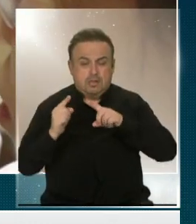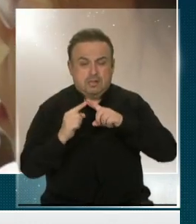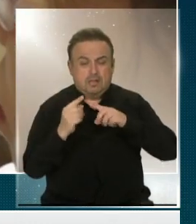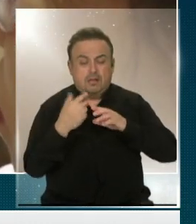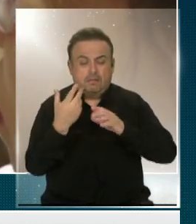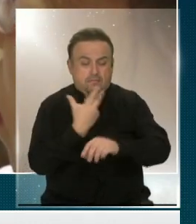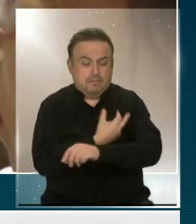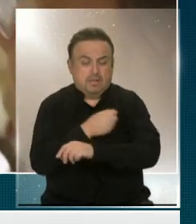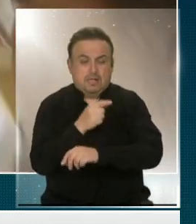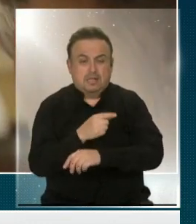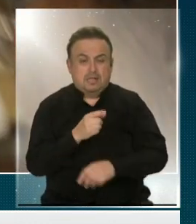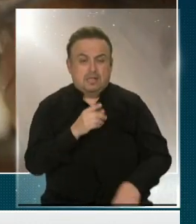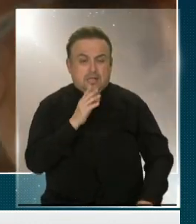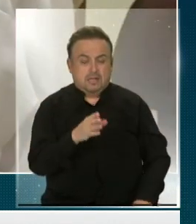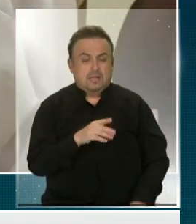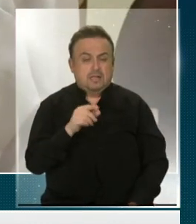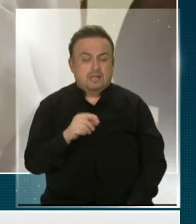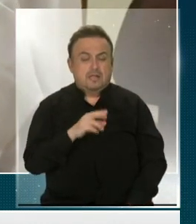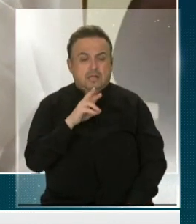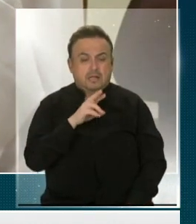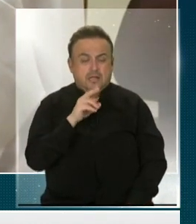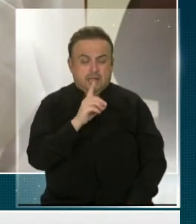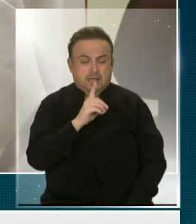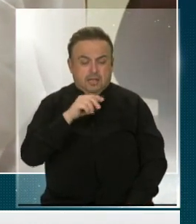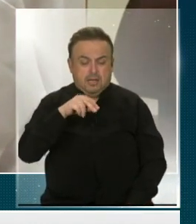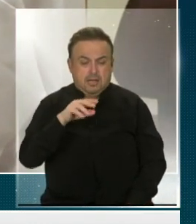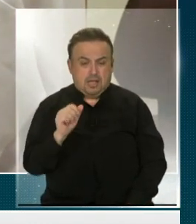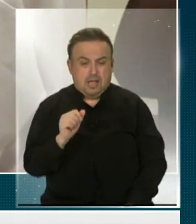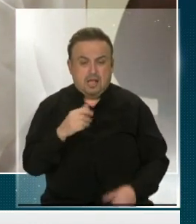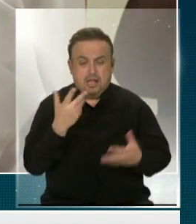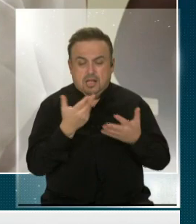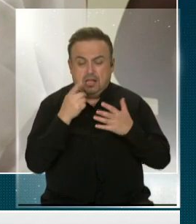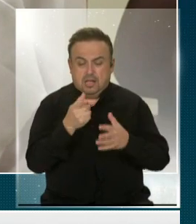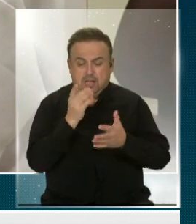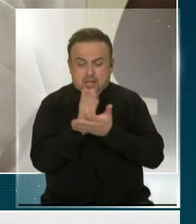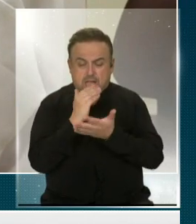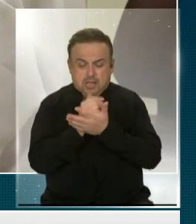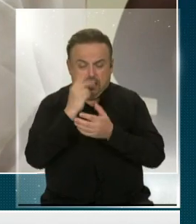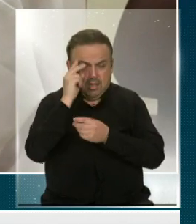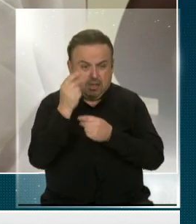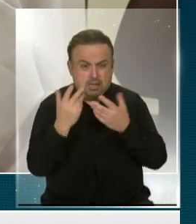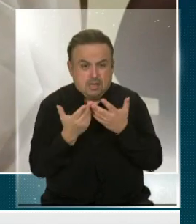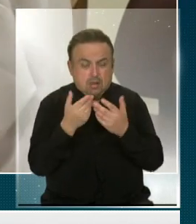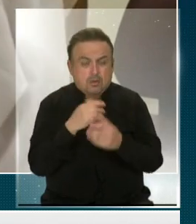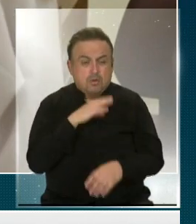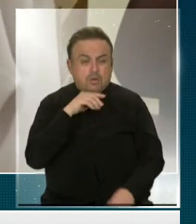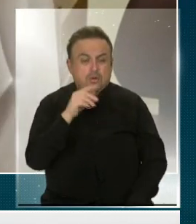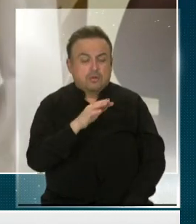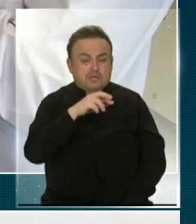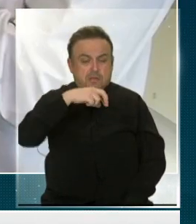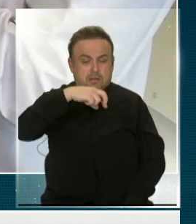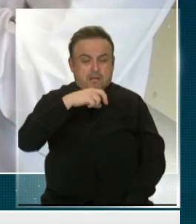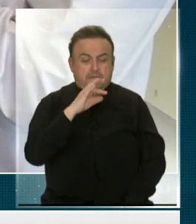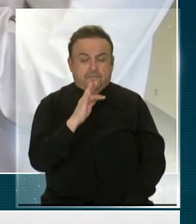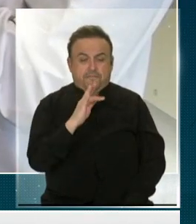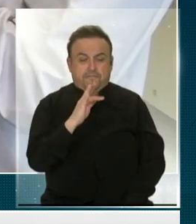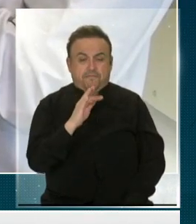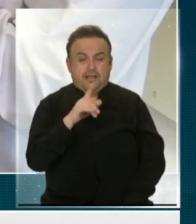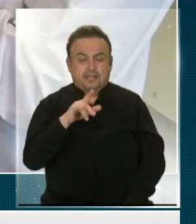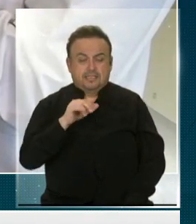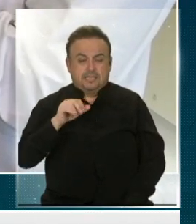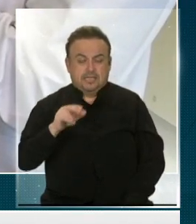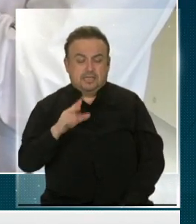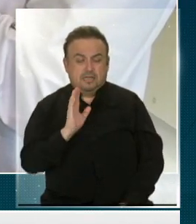inyectan directamente mrn a dna que es la estrategia que usa la vacuna de 6-0 la vacuna de